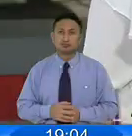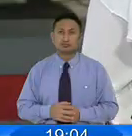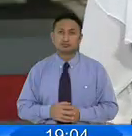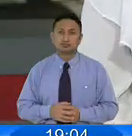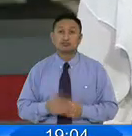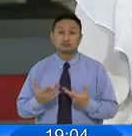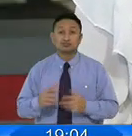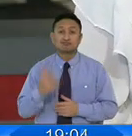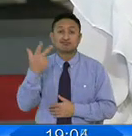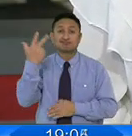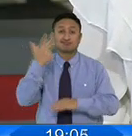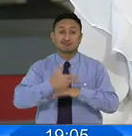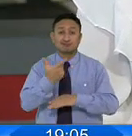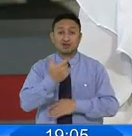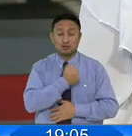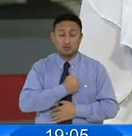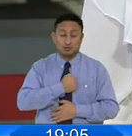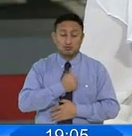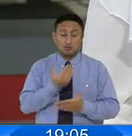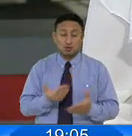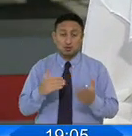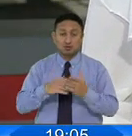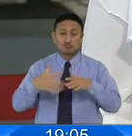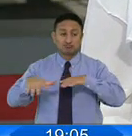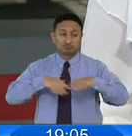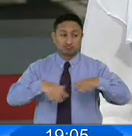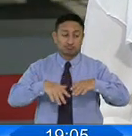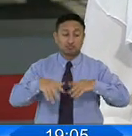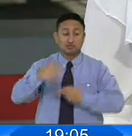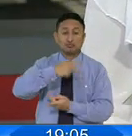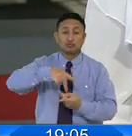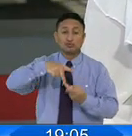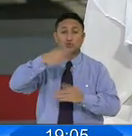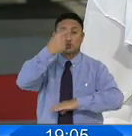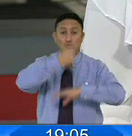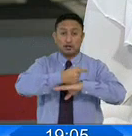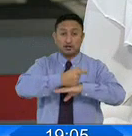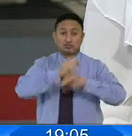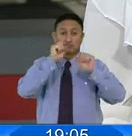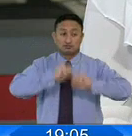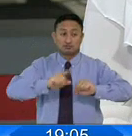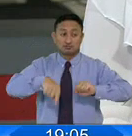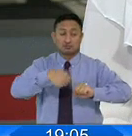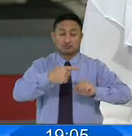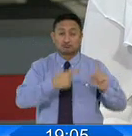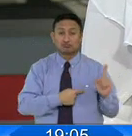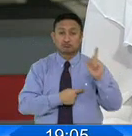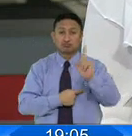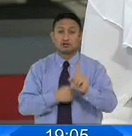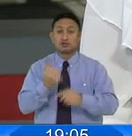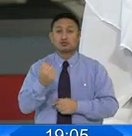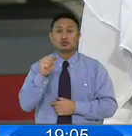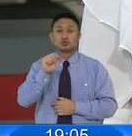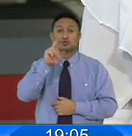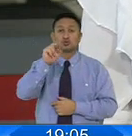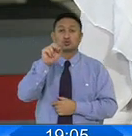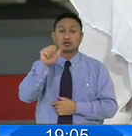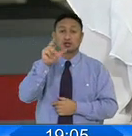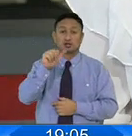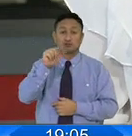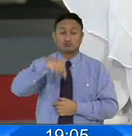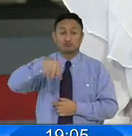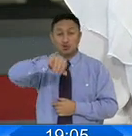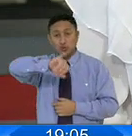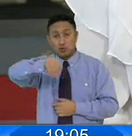Tras 3 días de luto, se retomaron las actividades en la prefectura del Guayas, donde se hizo presente Susana González, quien desde este